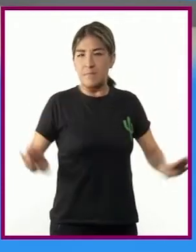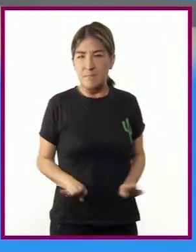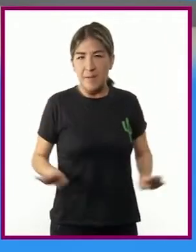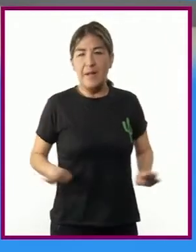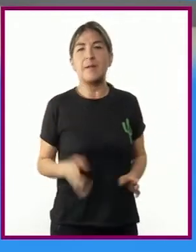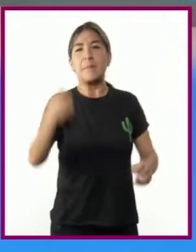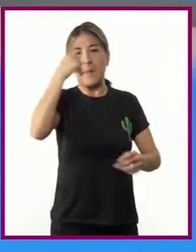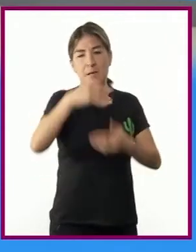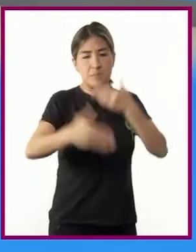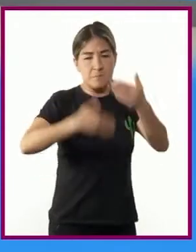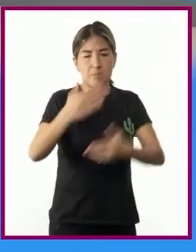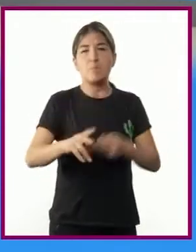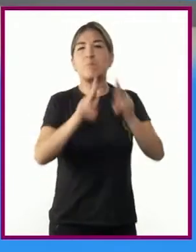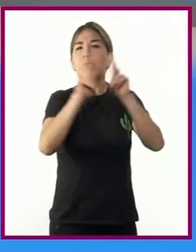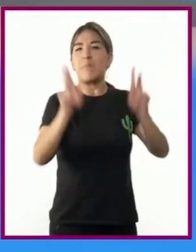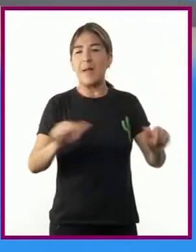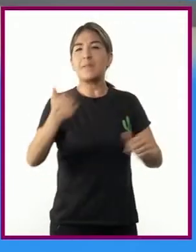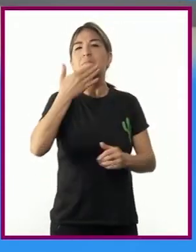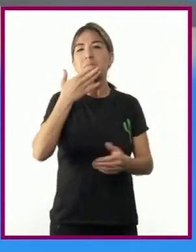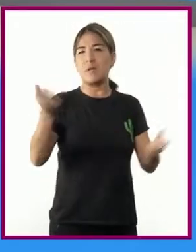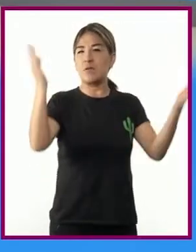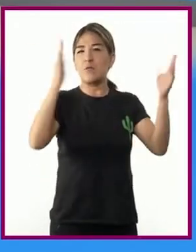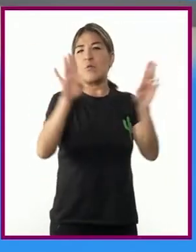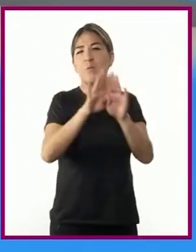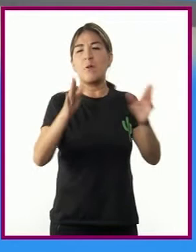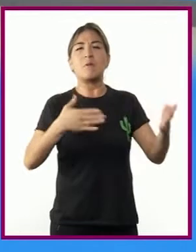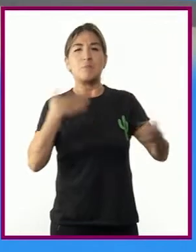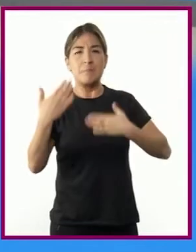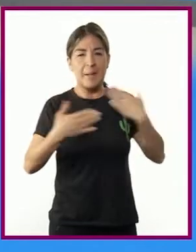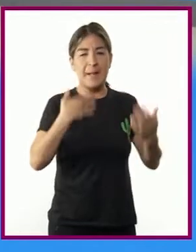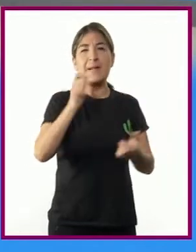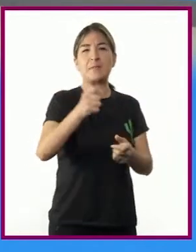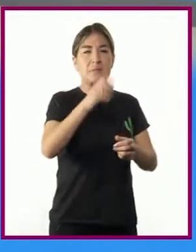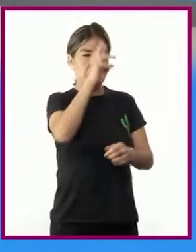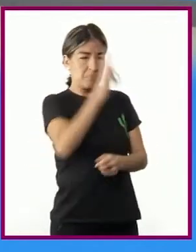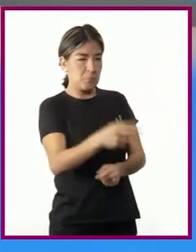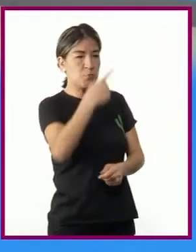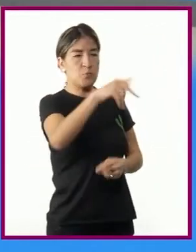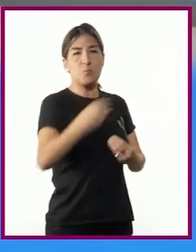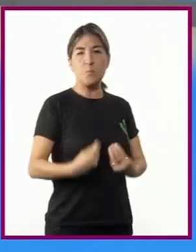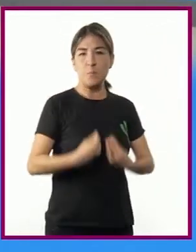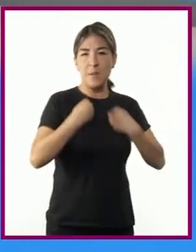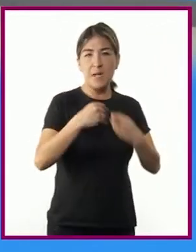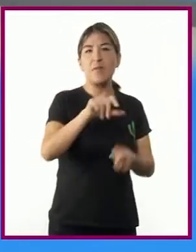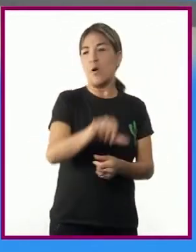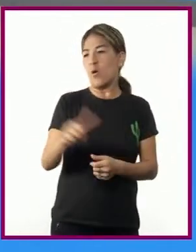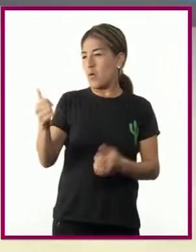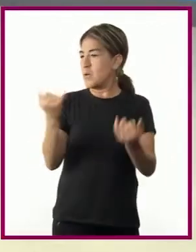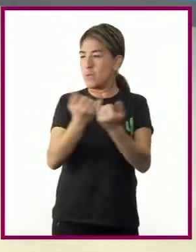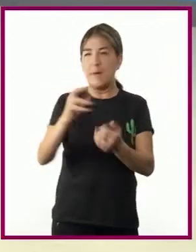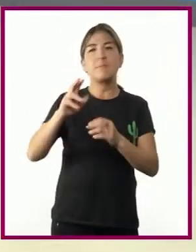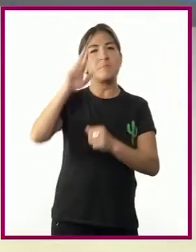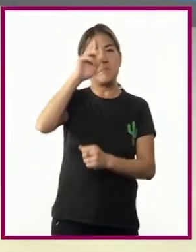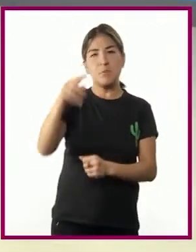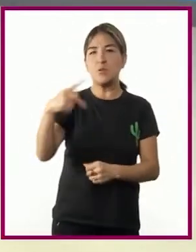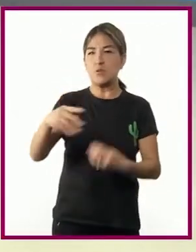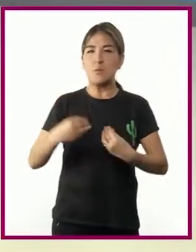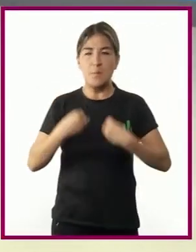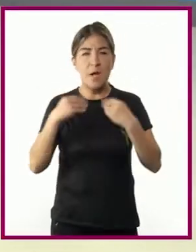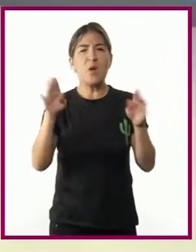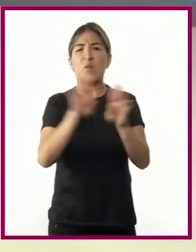convivencia pacífica. Es asumir el respeto por la vida propia y las de los demás, rechazar la violencia en todas